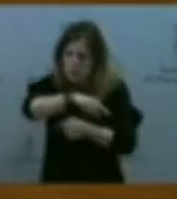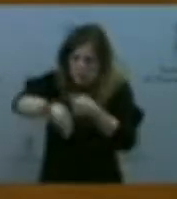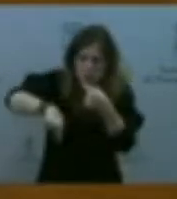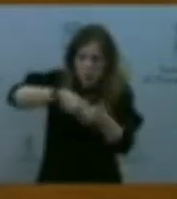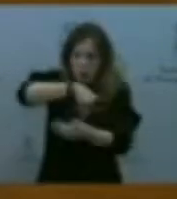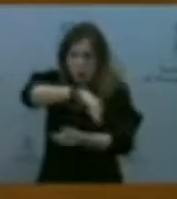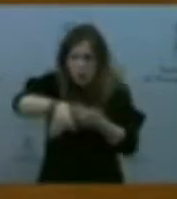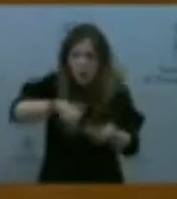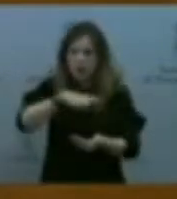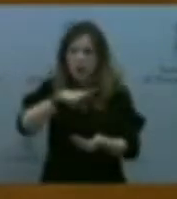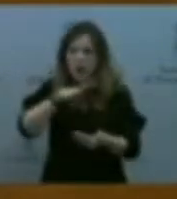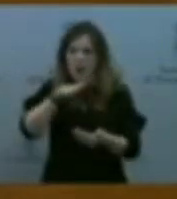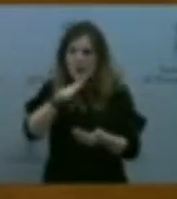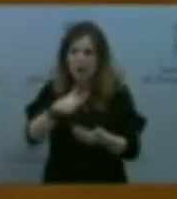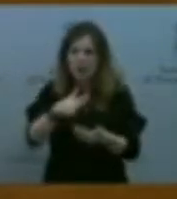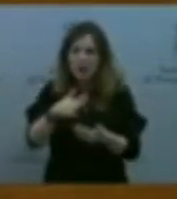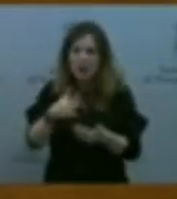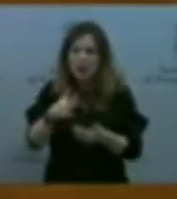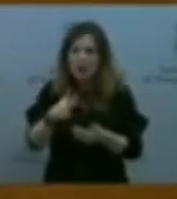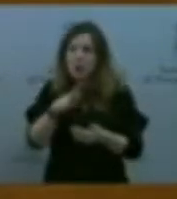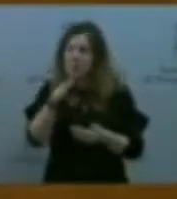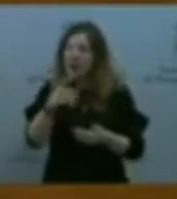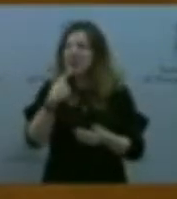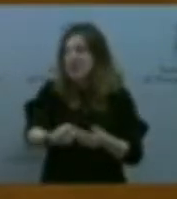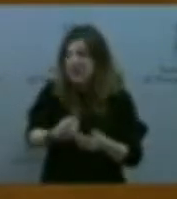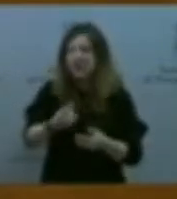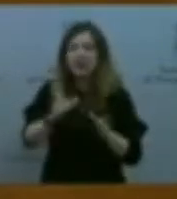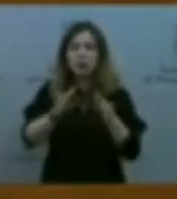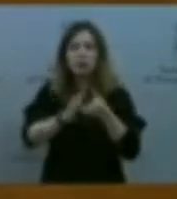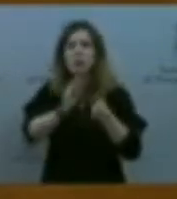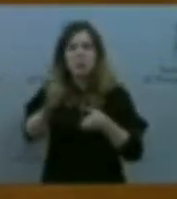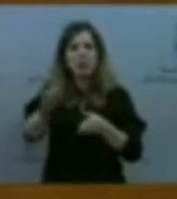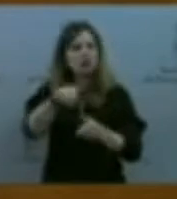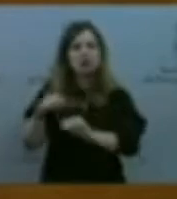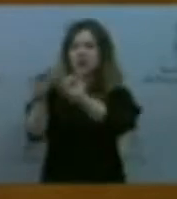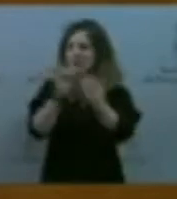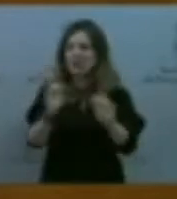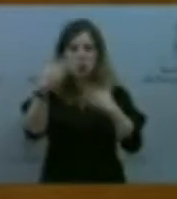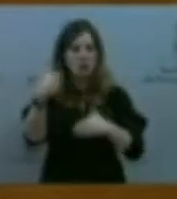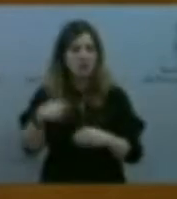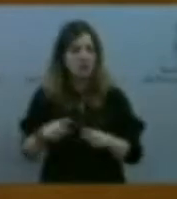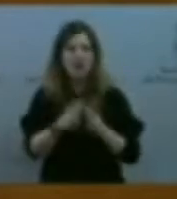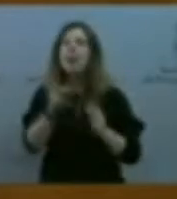y yo desde luego no lo voy a consentir, digo que la vocación última